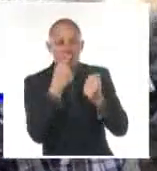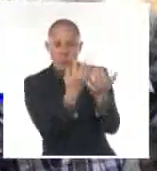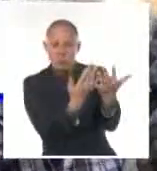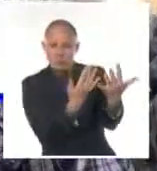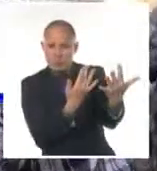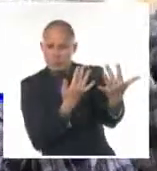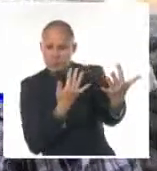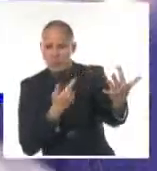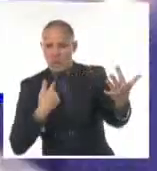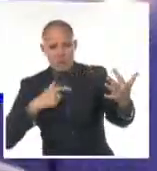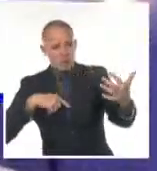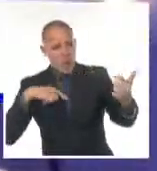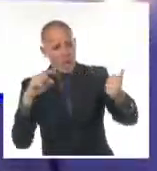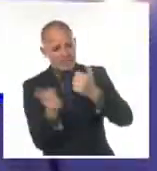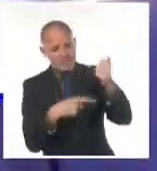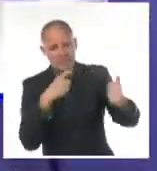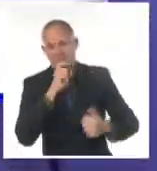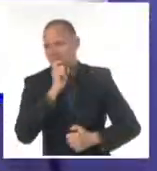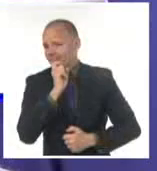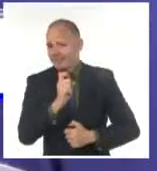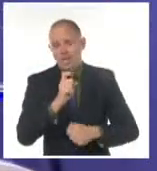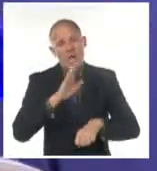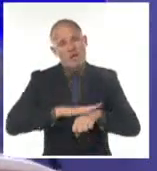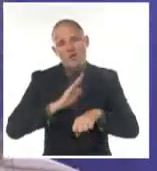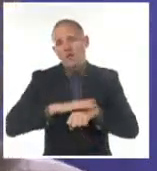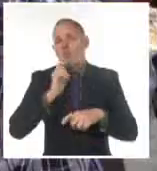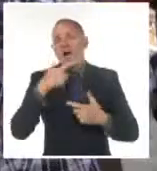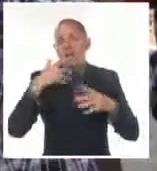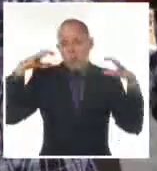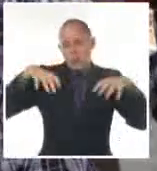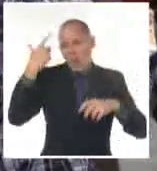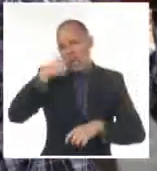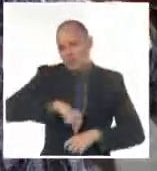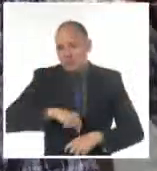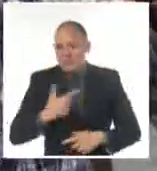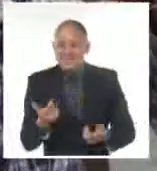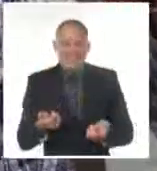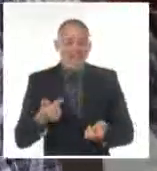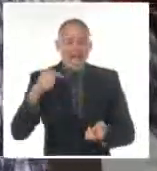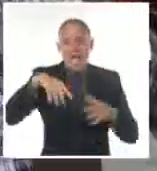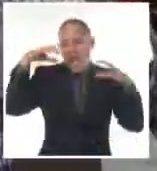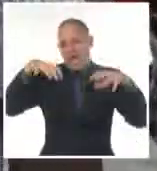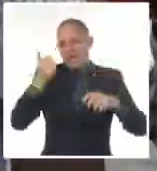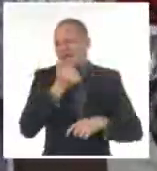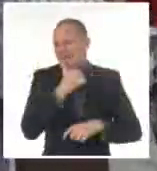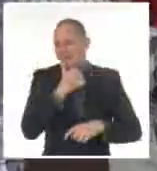cortar casi caña por las inclemencias del tiempo. Ha llovido mucho. Estos son suelos muy, muy bajos.